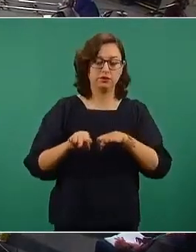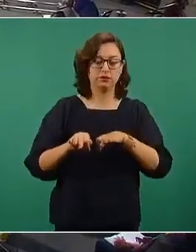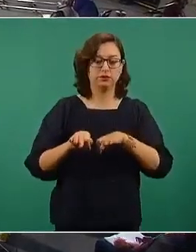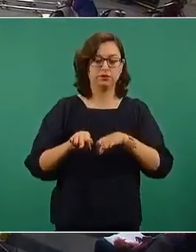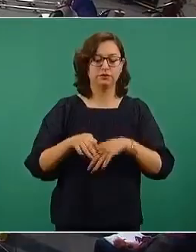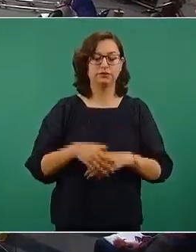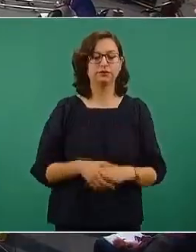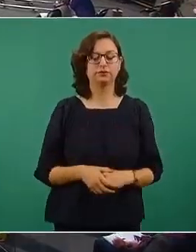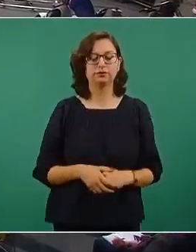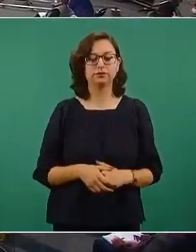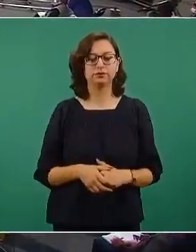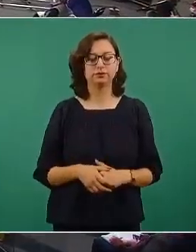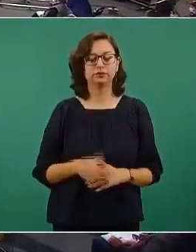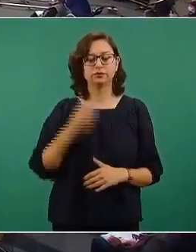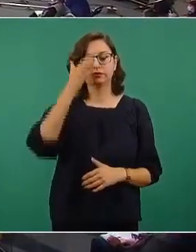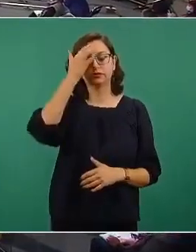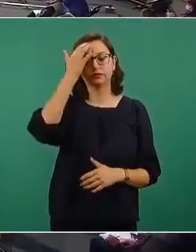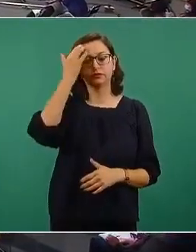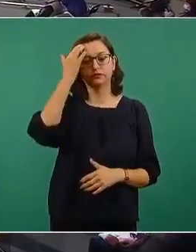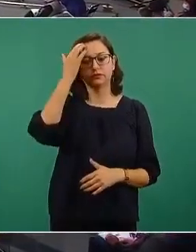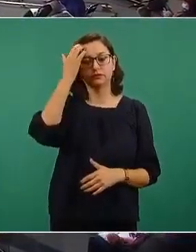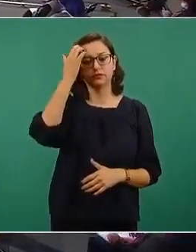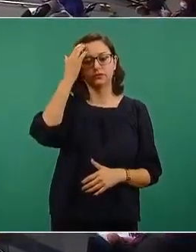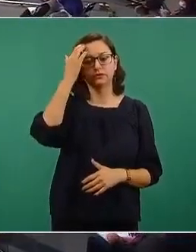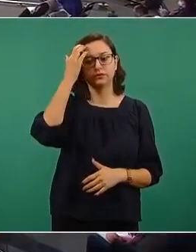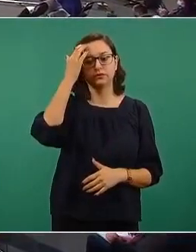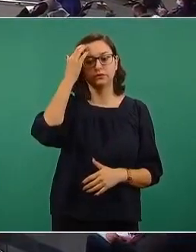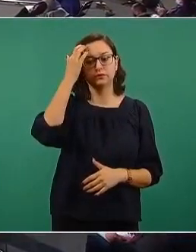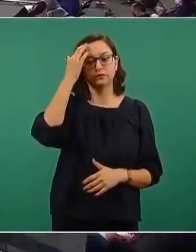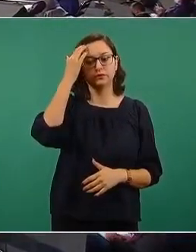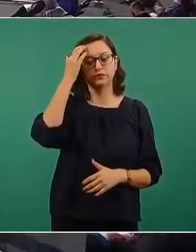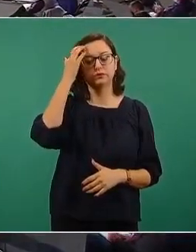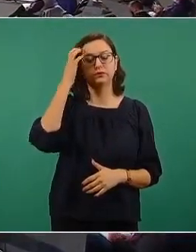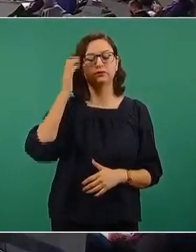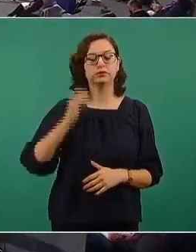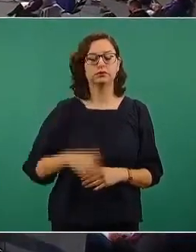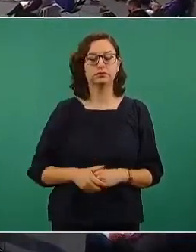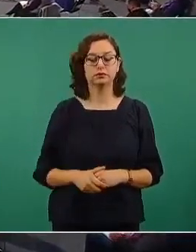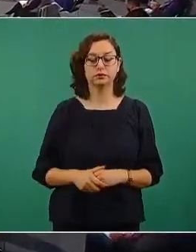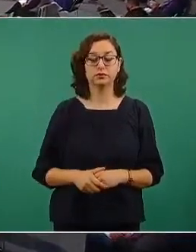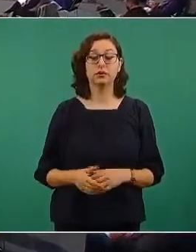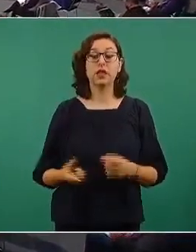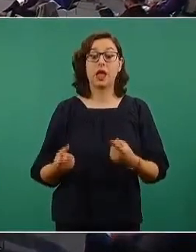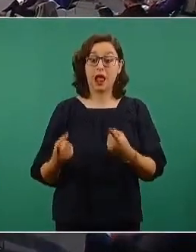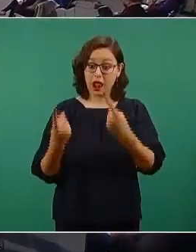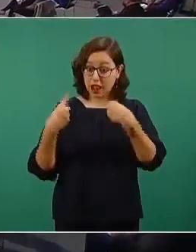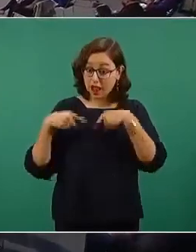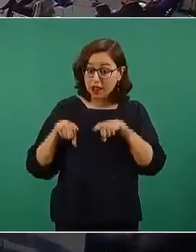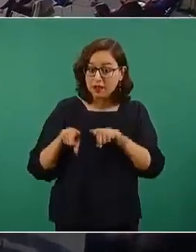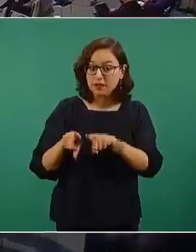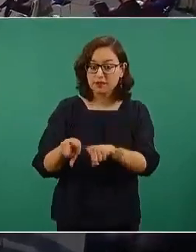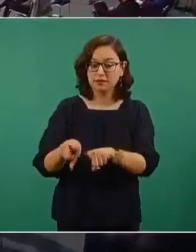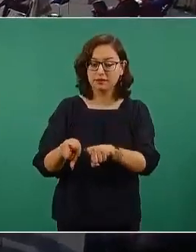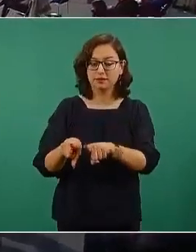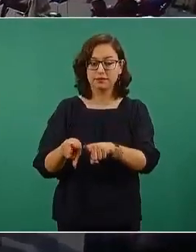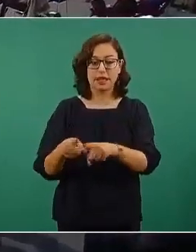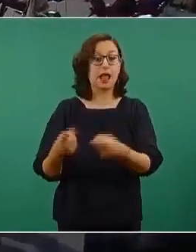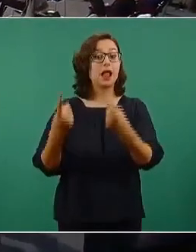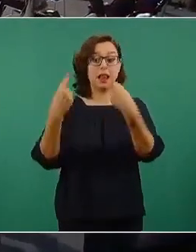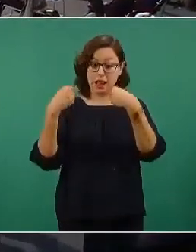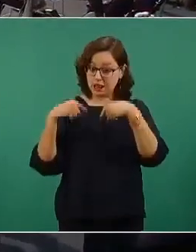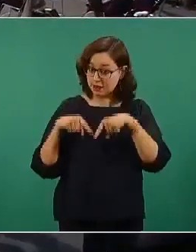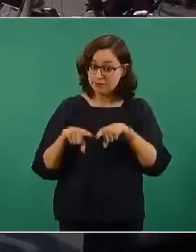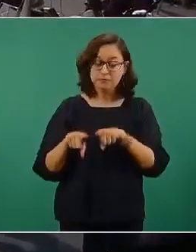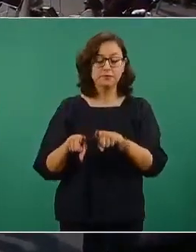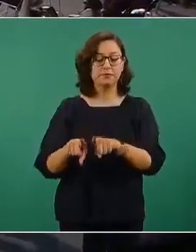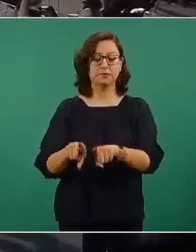el sector educativo. Y en paralelo, casi al mismo tiempo,